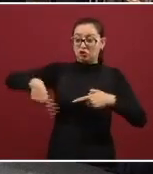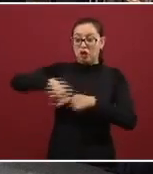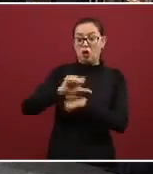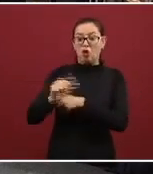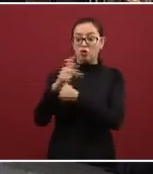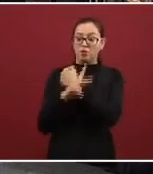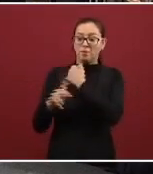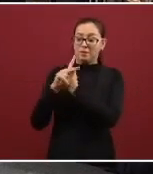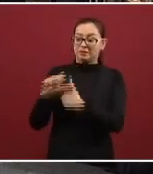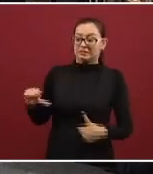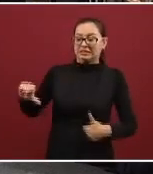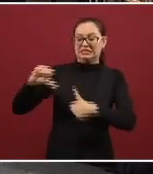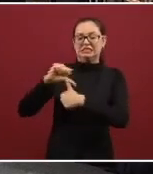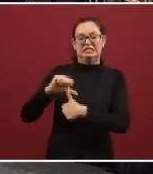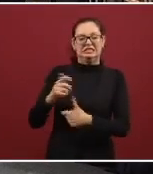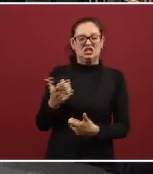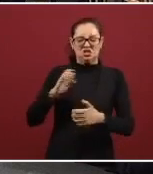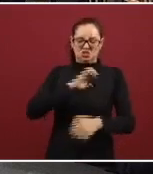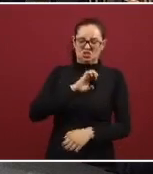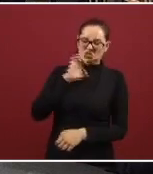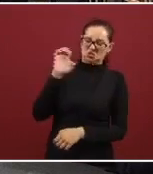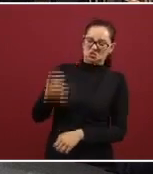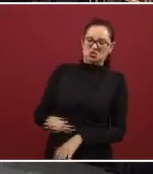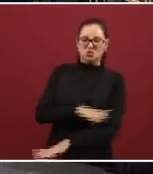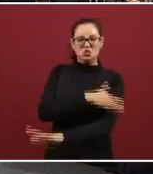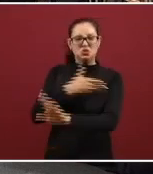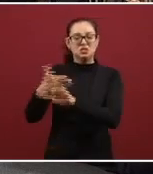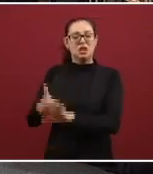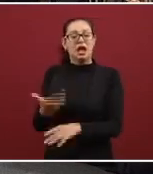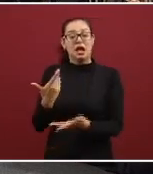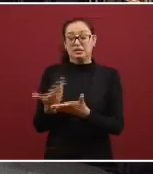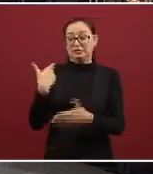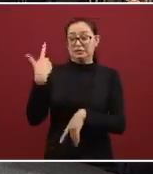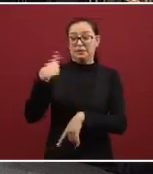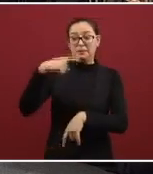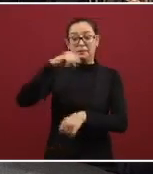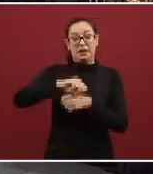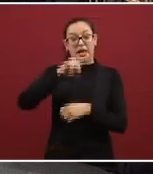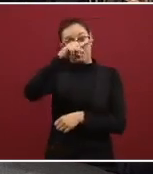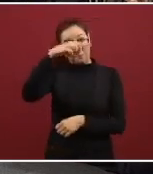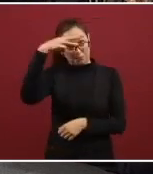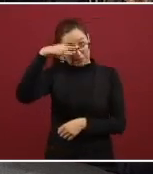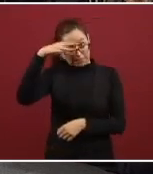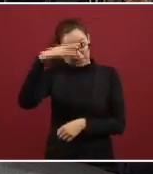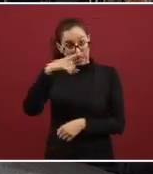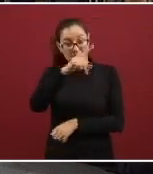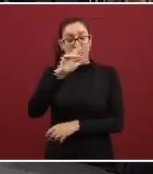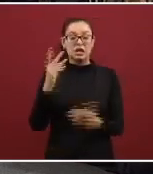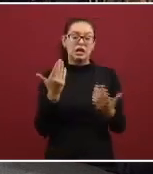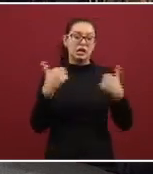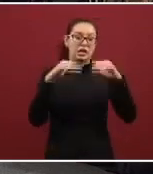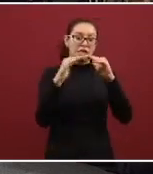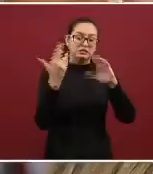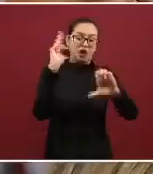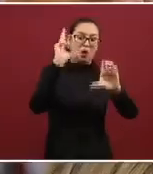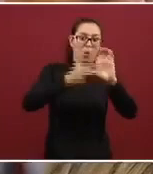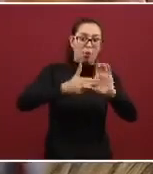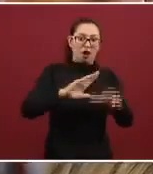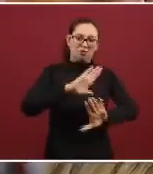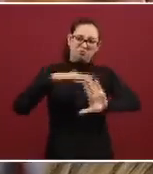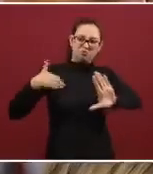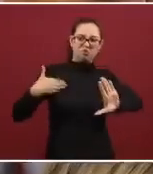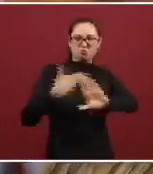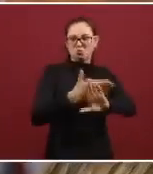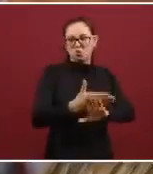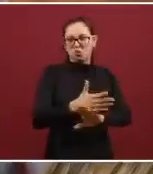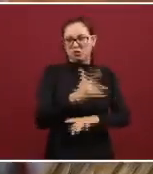documentó que hubo un ataque a un albergue en la ciudad de Mexicali. ¿No sería este un buen momento para reforzar las medidas